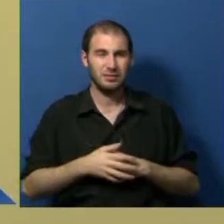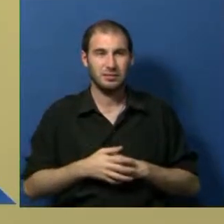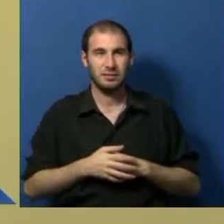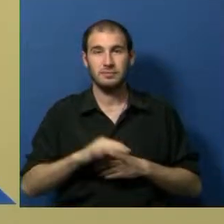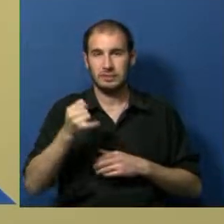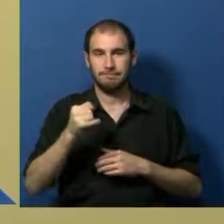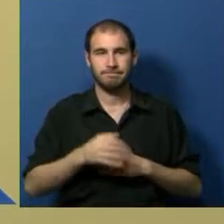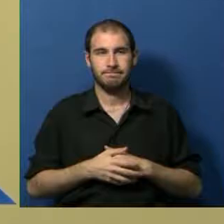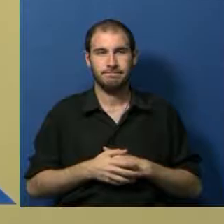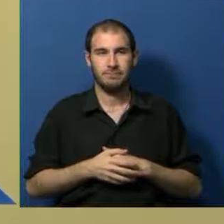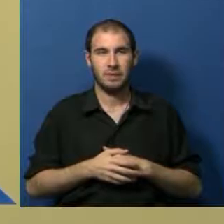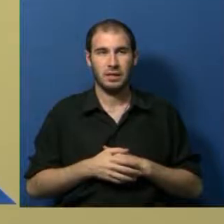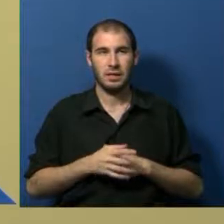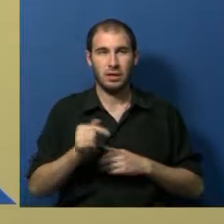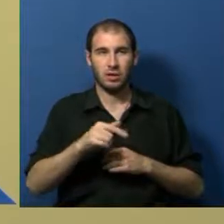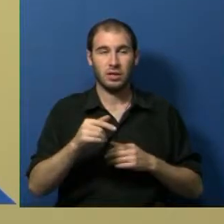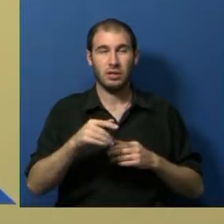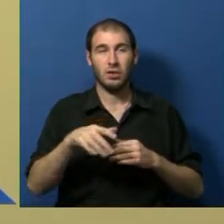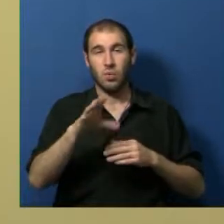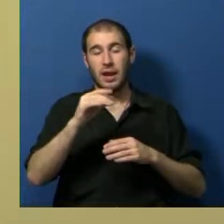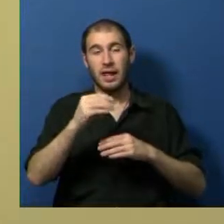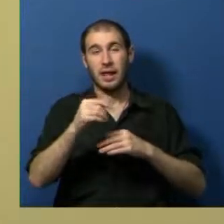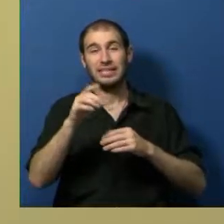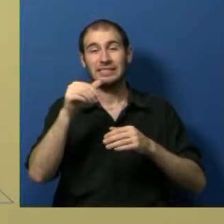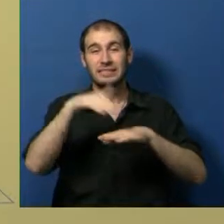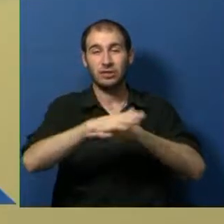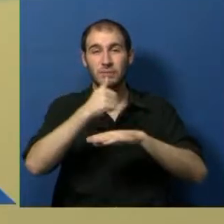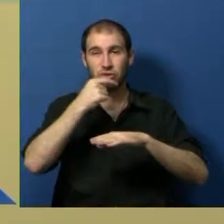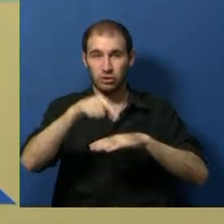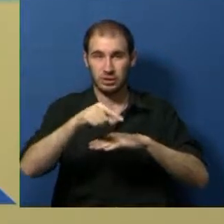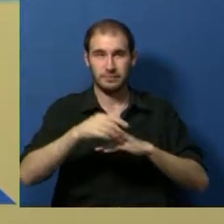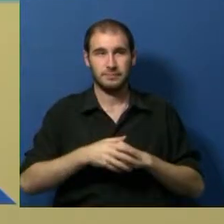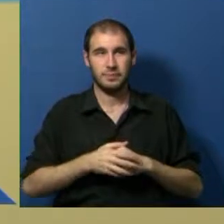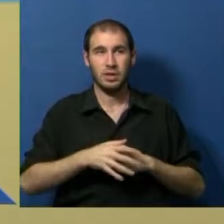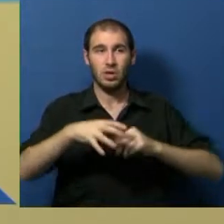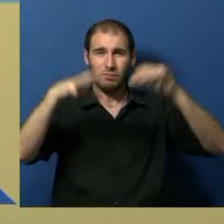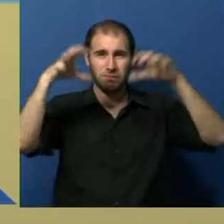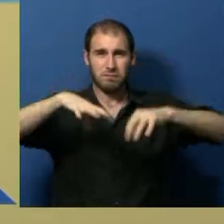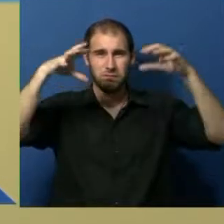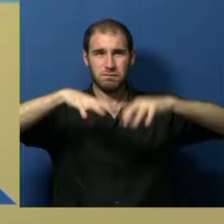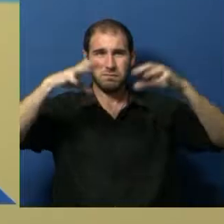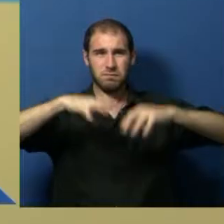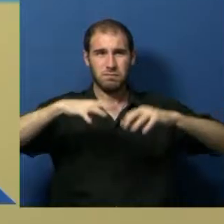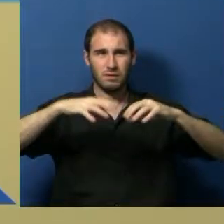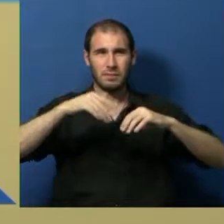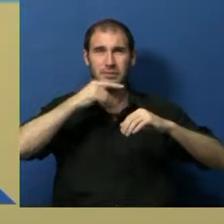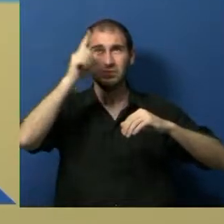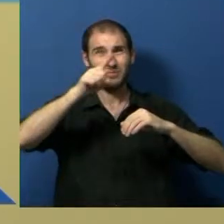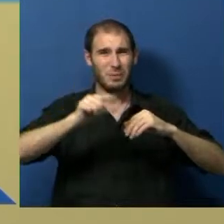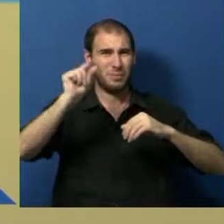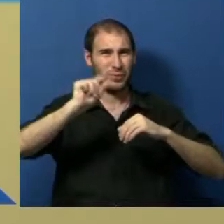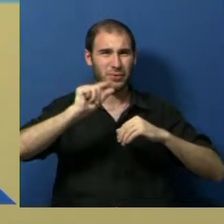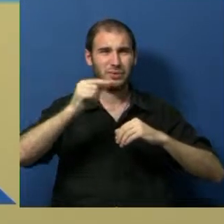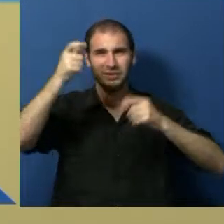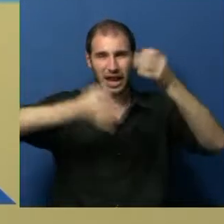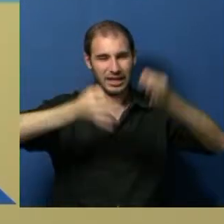Sí, hemos visto que por lo menos en el Gran Mendoza, lluvias persistentes, sin tanta actividad eléctrica, sin uh-huh,